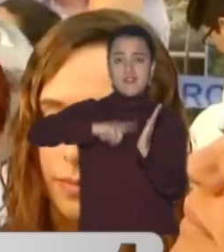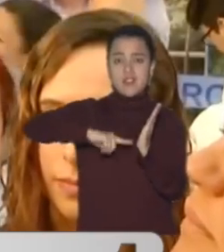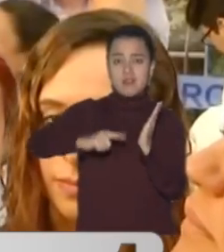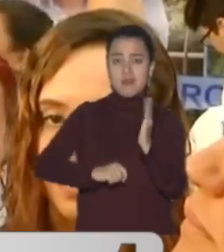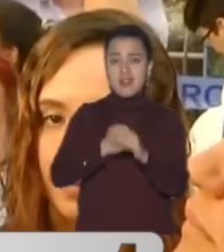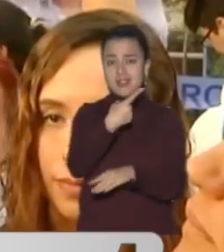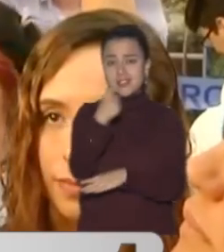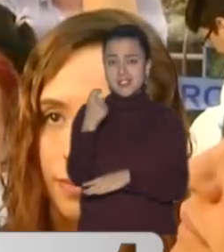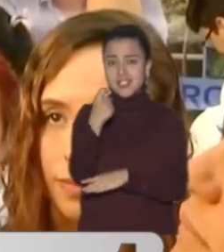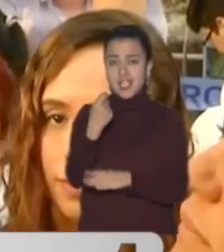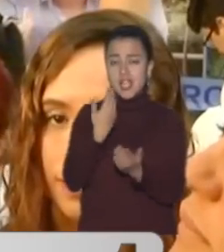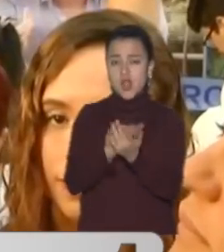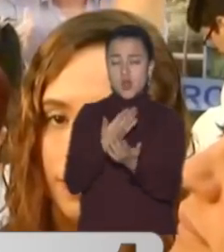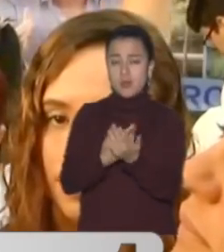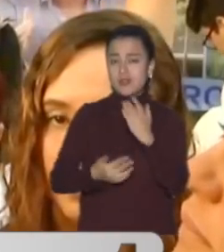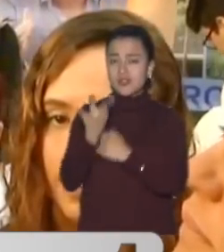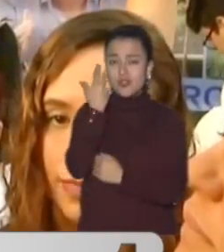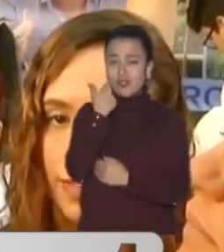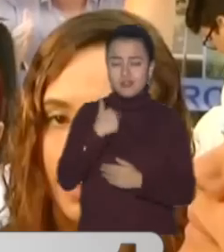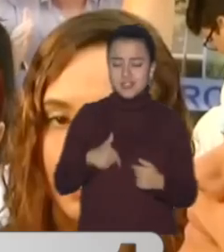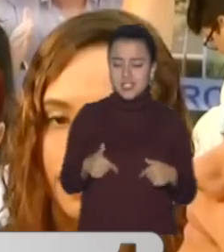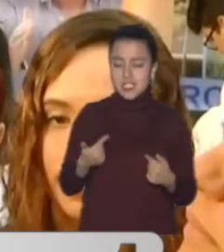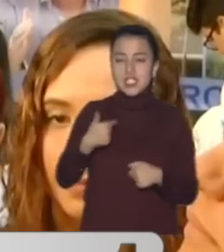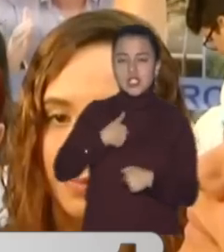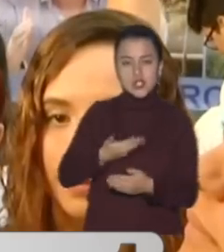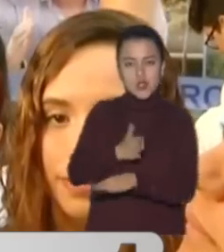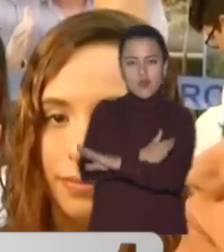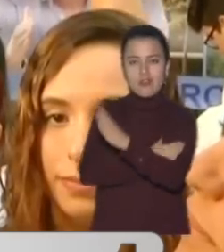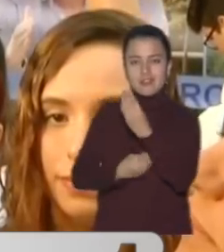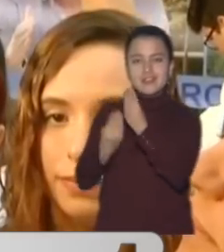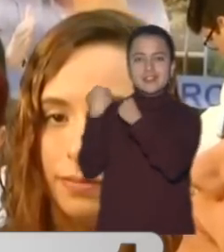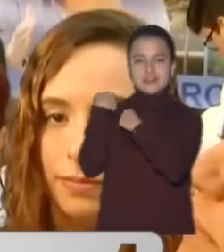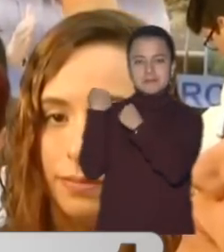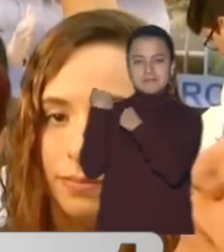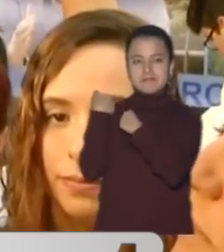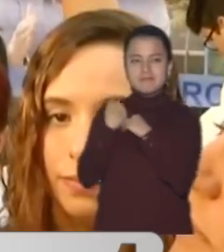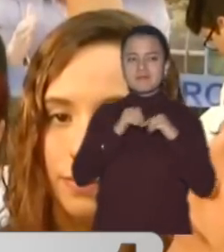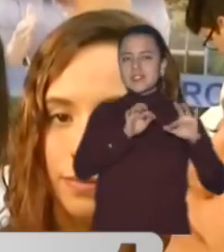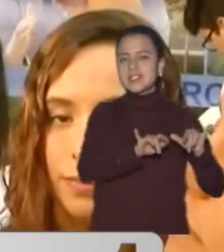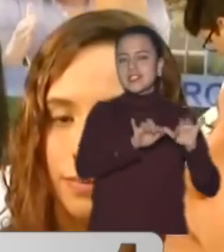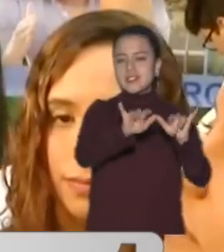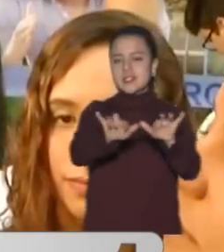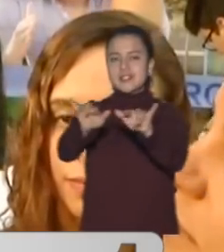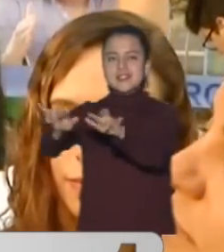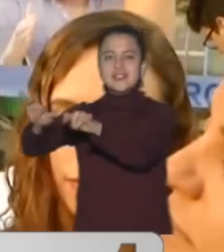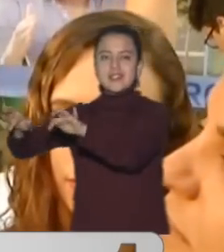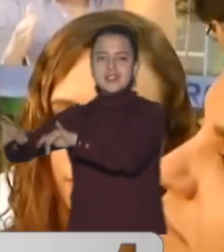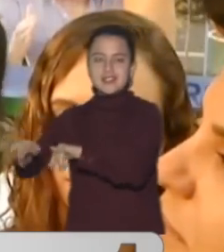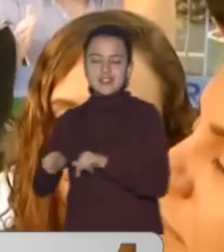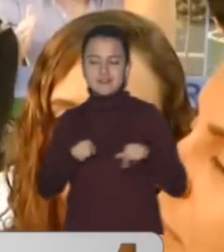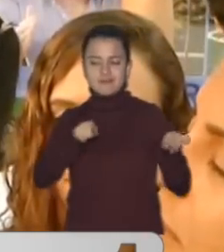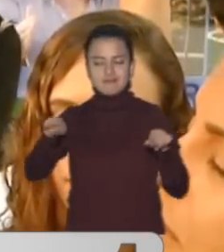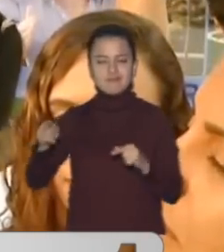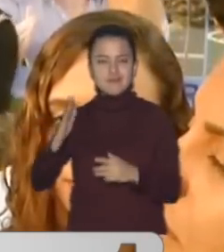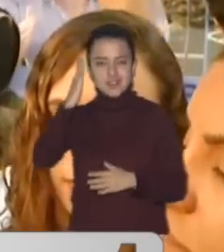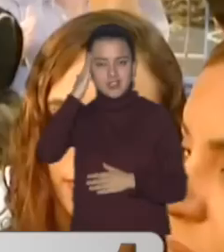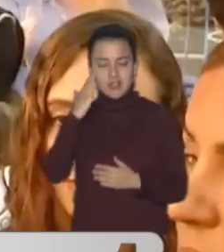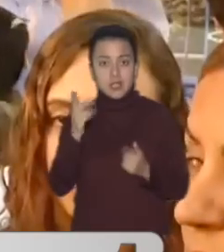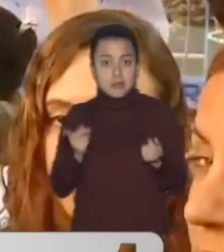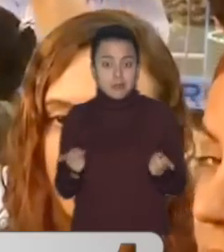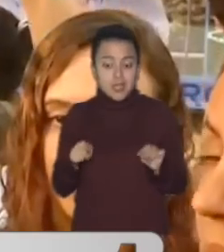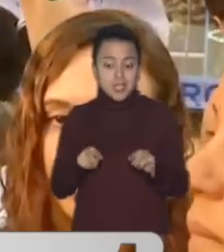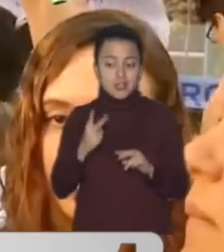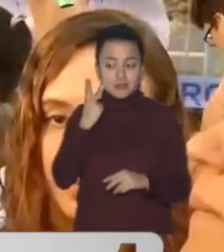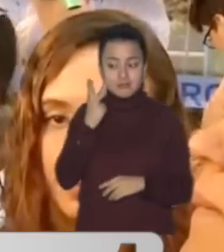documentos diarios. Eso ha estado delegado en los secretarios durante varias administraciones, no solo la mía, pero también